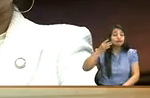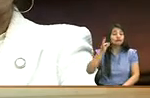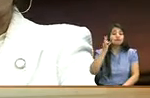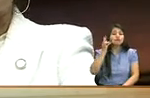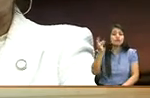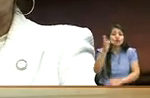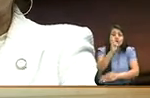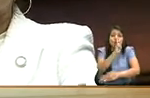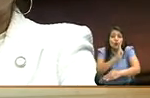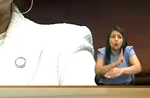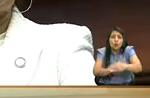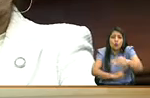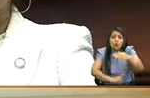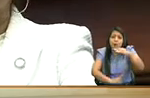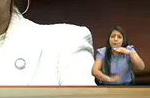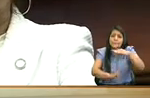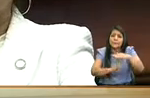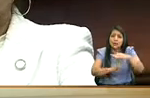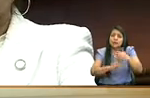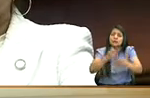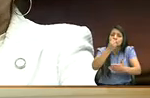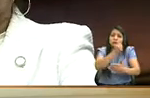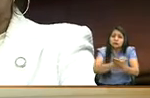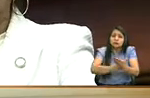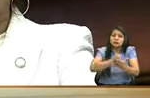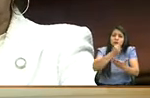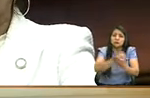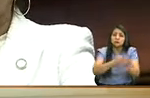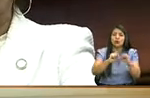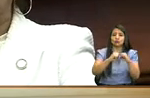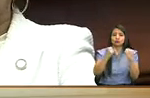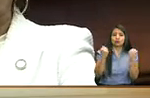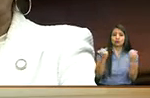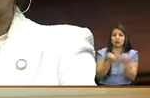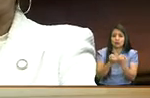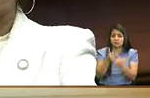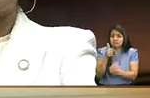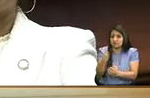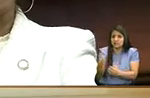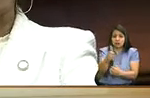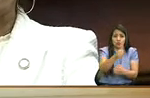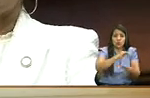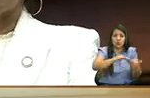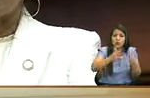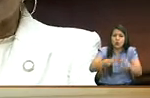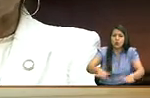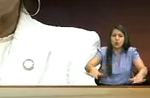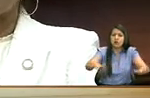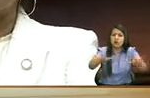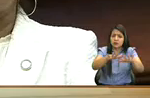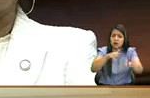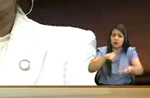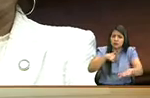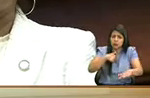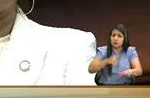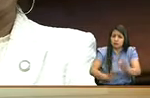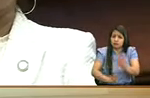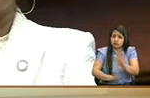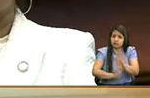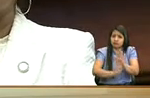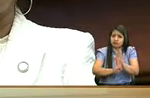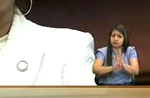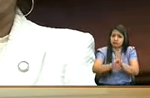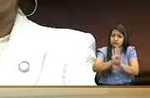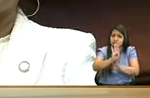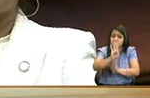viene desde abajo, desde la lucha social, desde los pueblos y nacionalidades. Soy una persona que ha dado